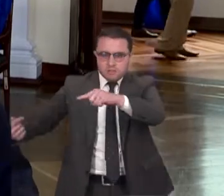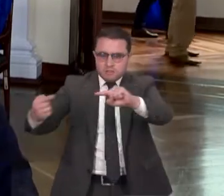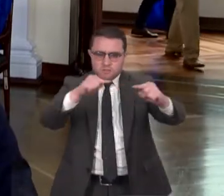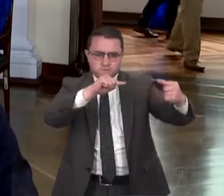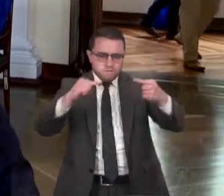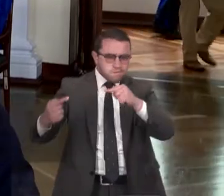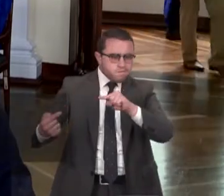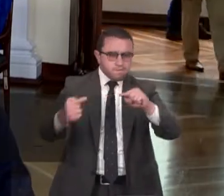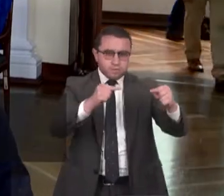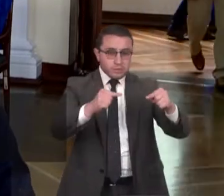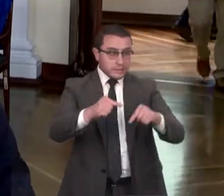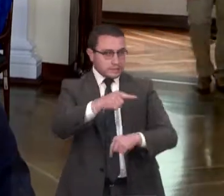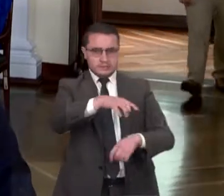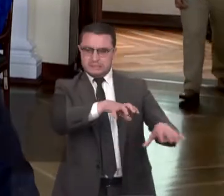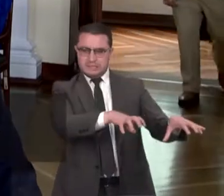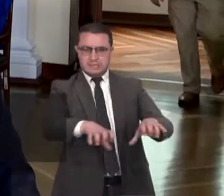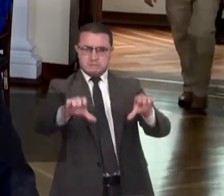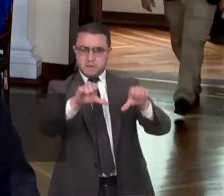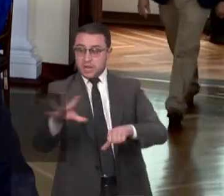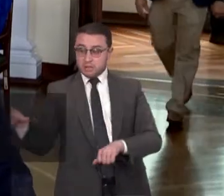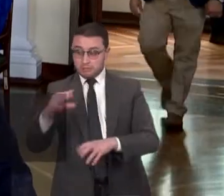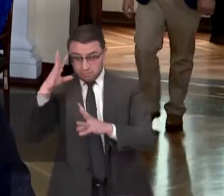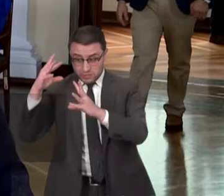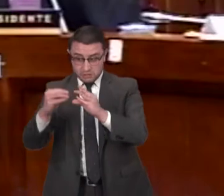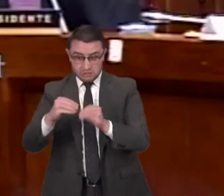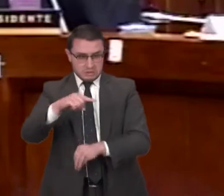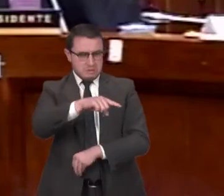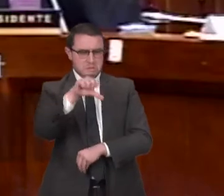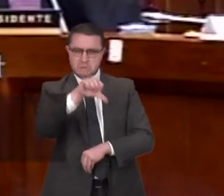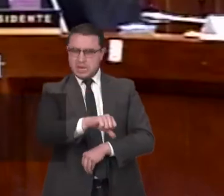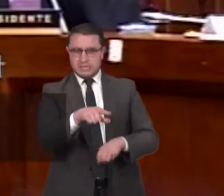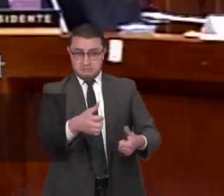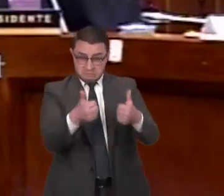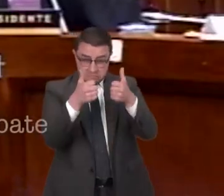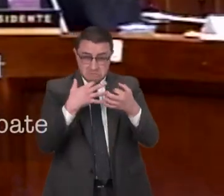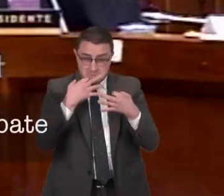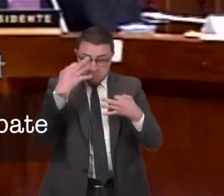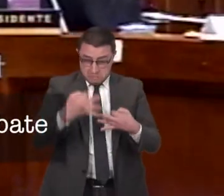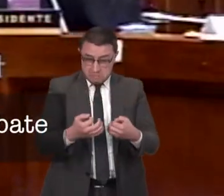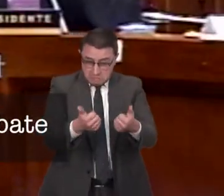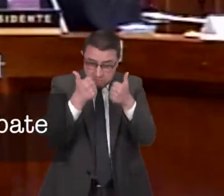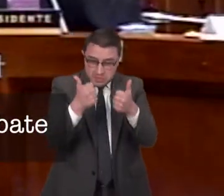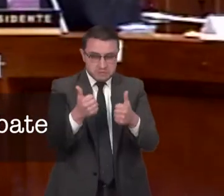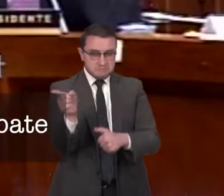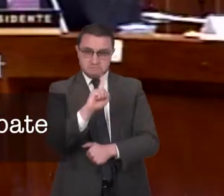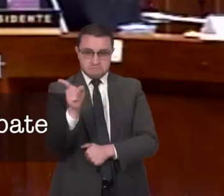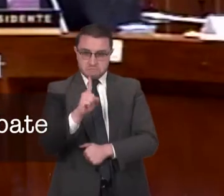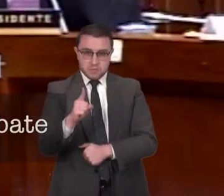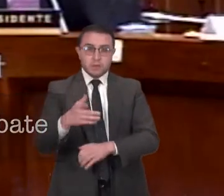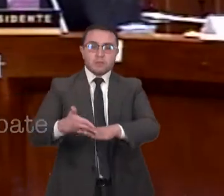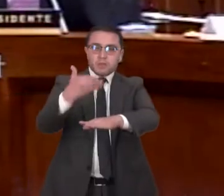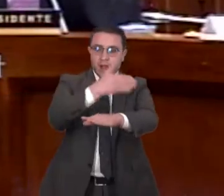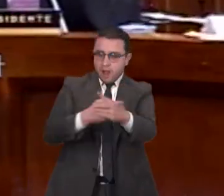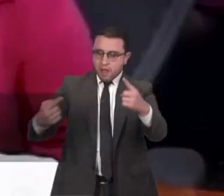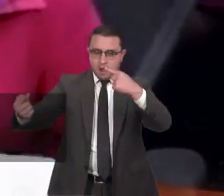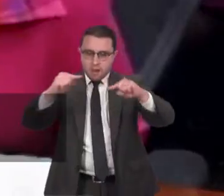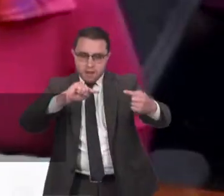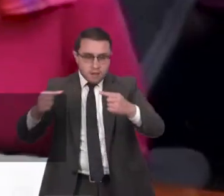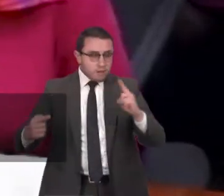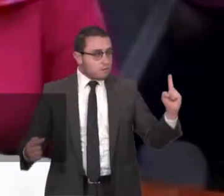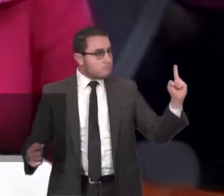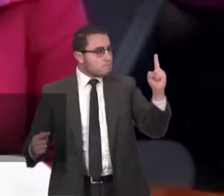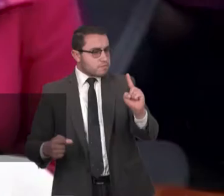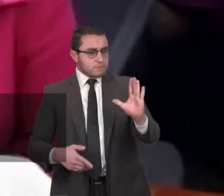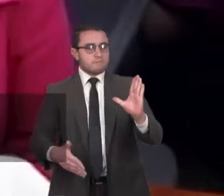en una proposición de censura. O sea, no creemos que esté haciendo bien las cosas. Se hace una sesión previa, se hace el debate, se cita